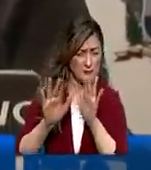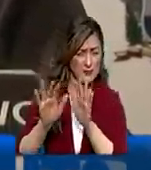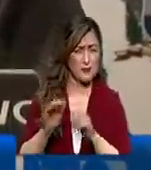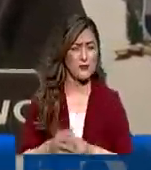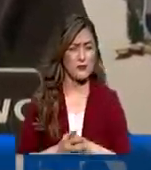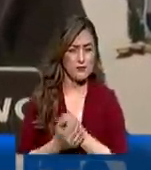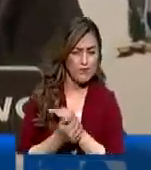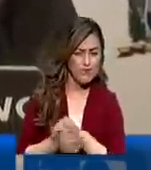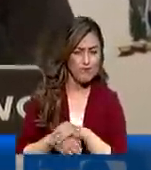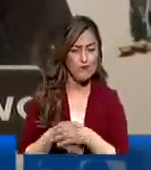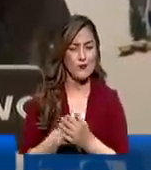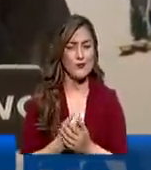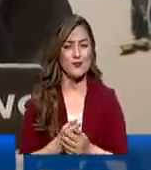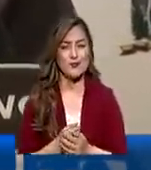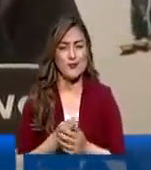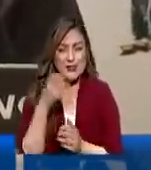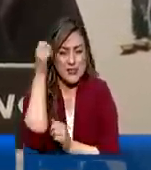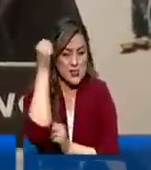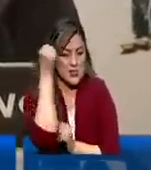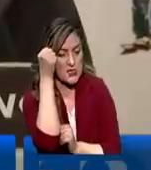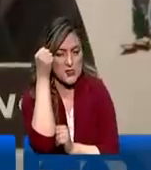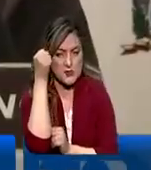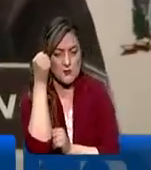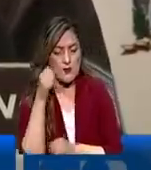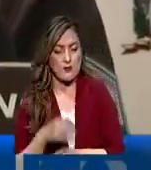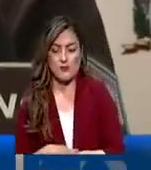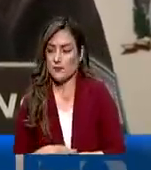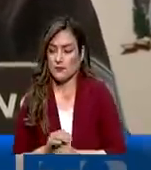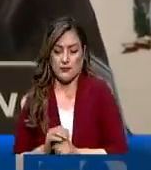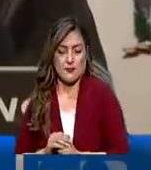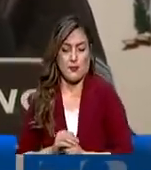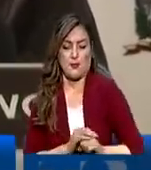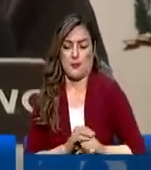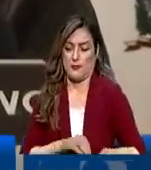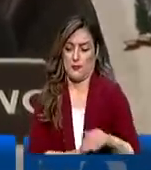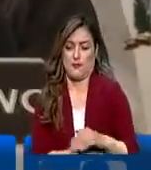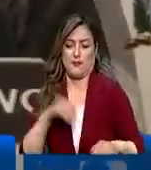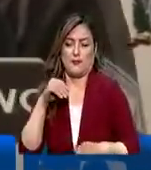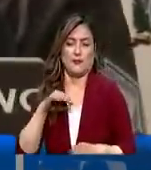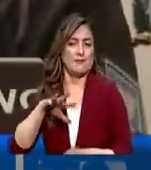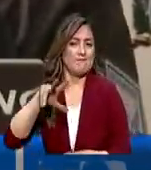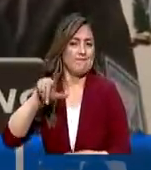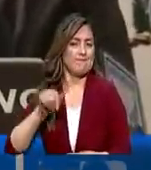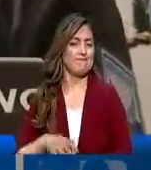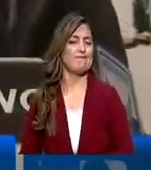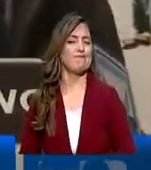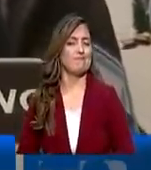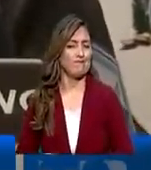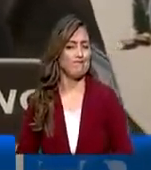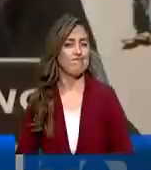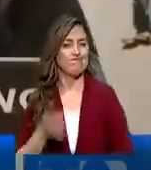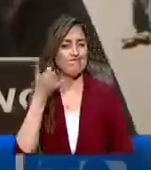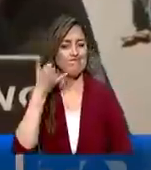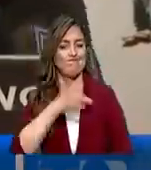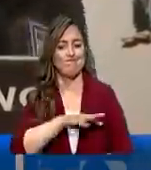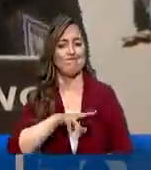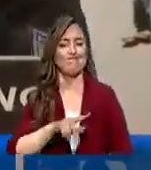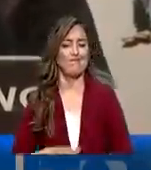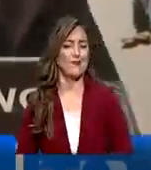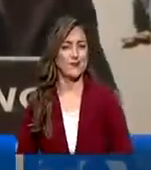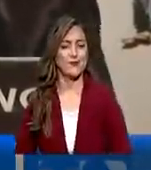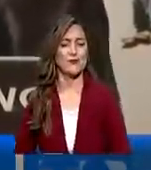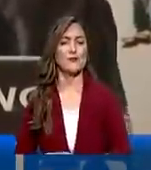se apoyaban en empujones, a veces en leves golpes, para distraer a las víctimas con su cómplice,